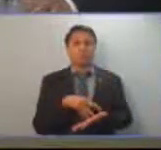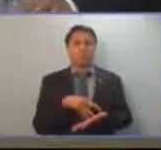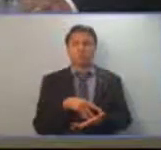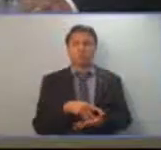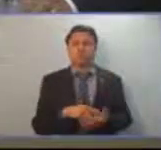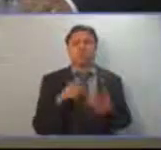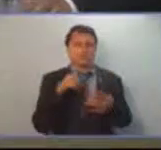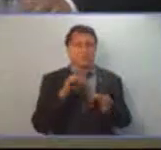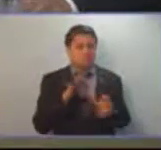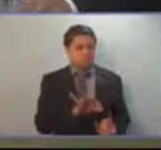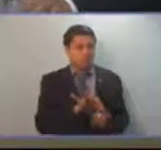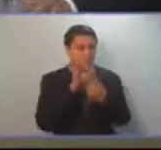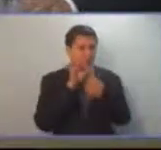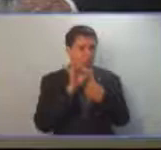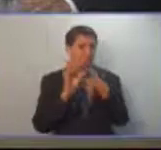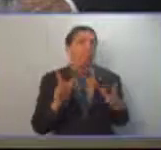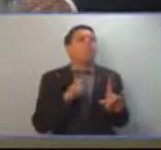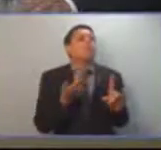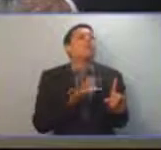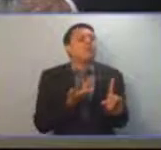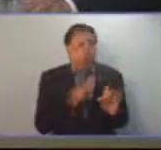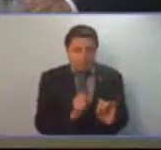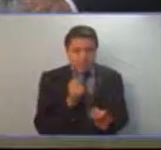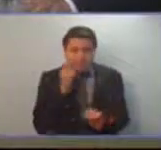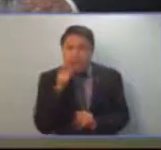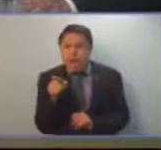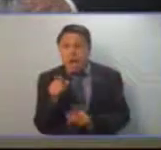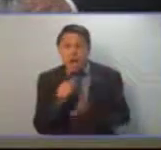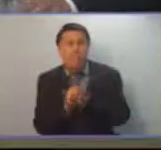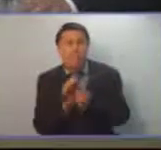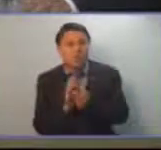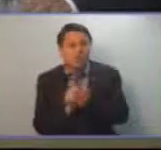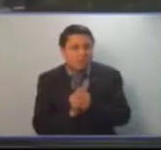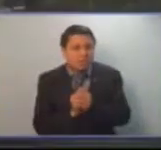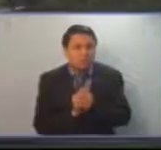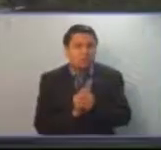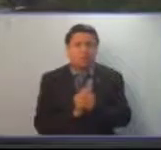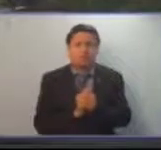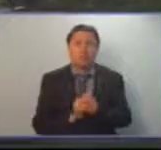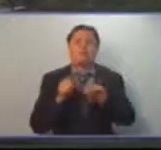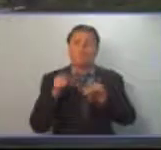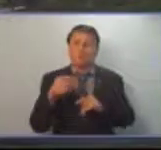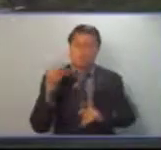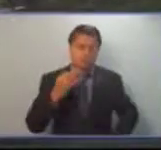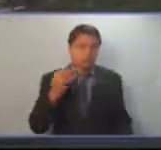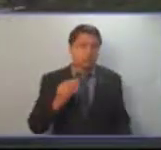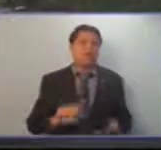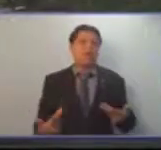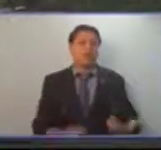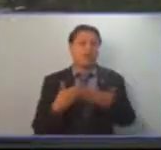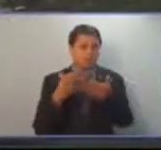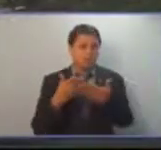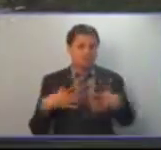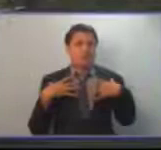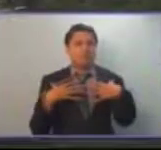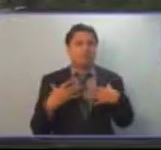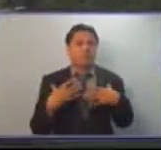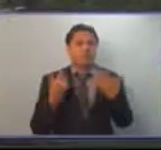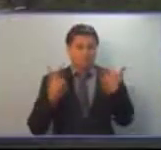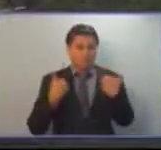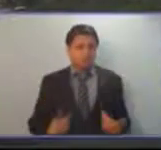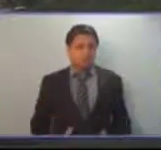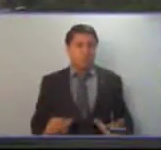se nos ha electo, para identificar esos problemas que a veces parecen marginales, pero que son dramáticos para la vida de esos seres